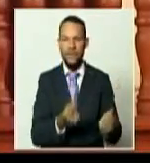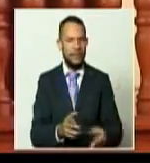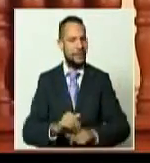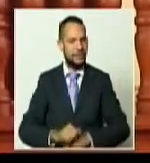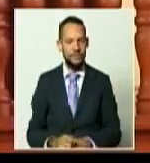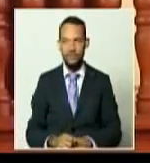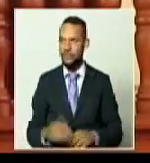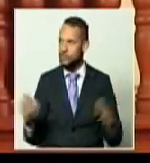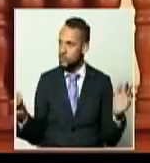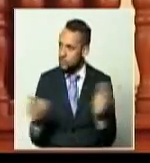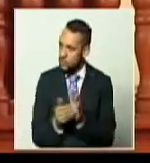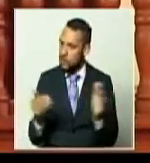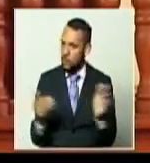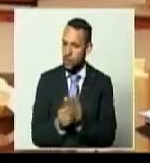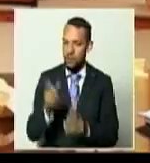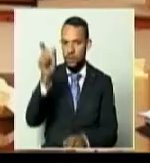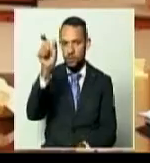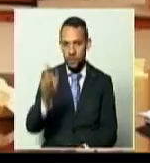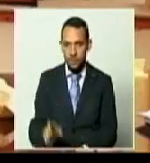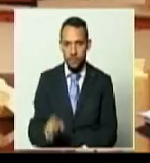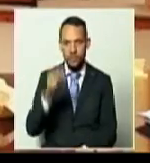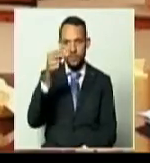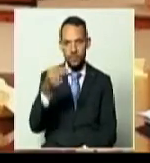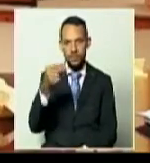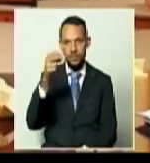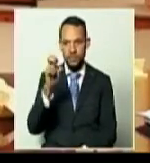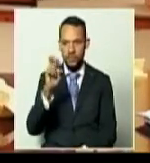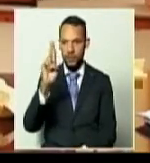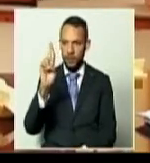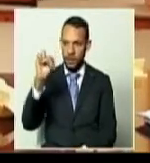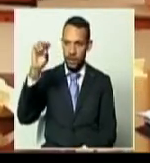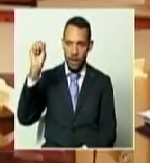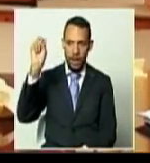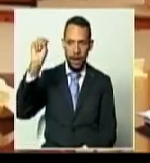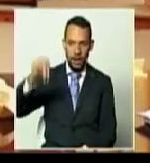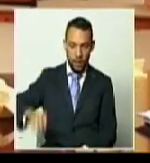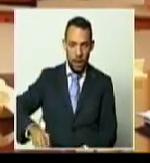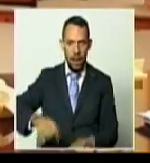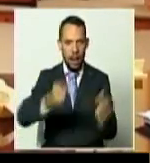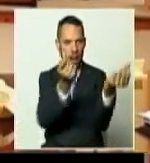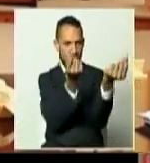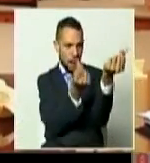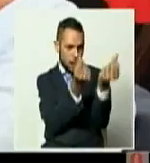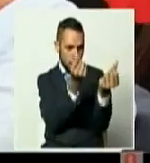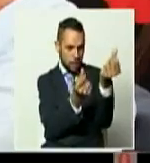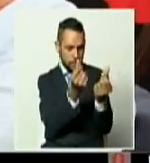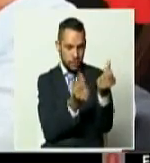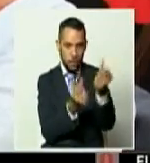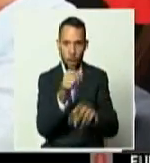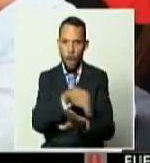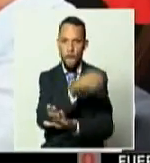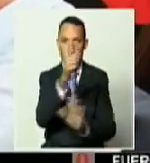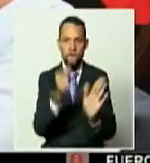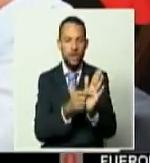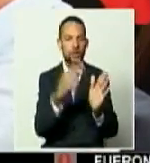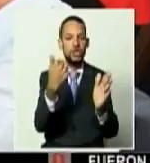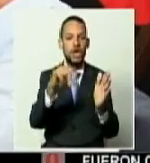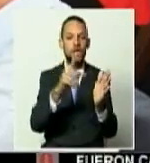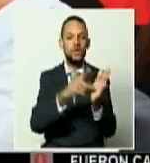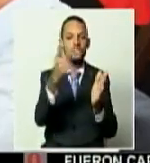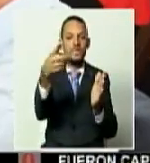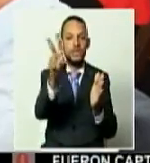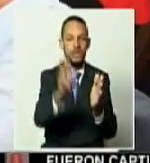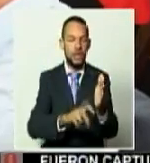Pese a la demanda que presentó el diputado Jorge Hernán Aguirre ante la Procuraduría por fallas procedimentales, el presupuesto en el departamento pasó el